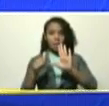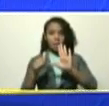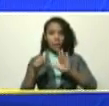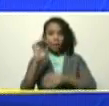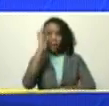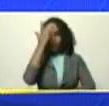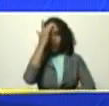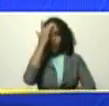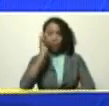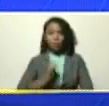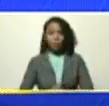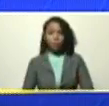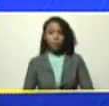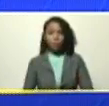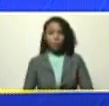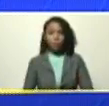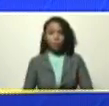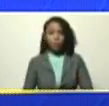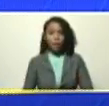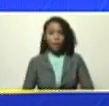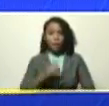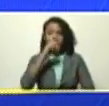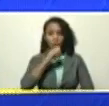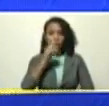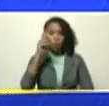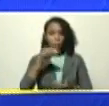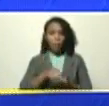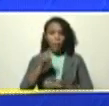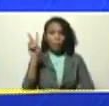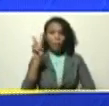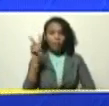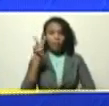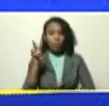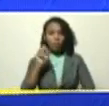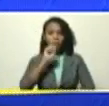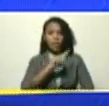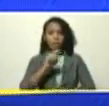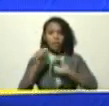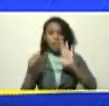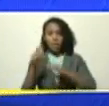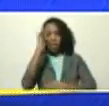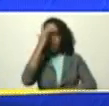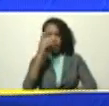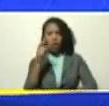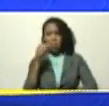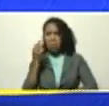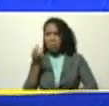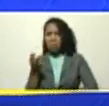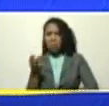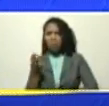de febrero del año 2022, 16 de febrero, ¿verdad?